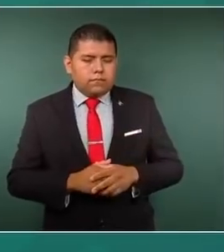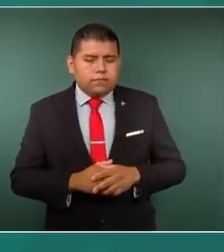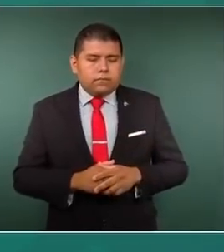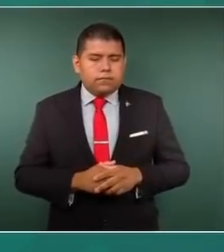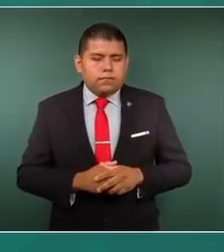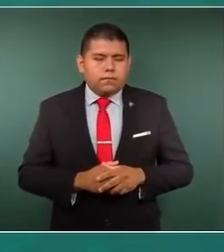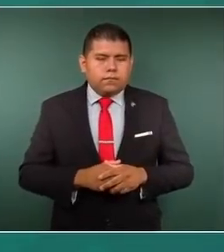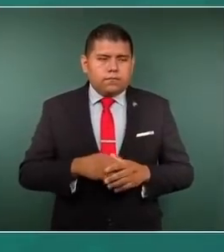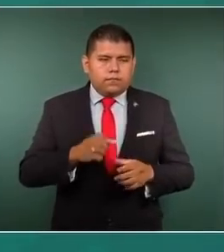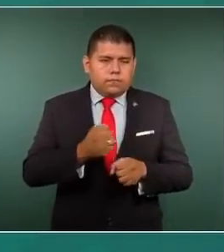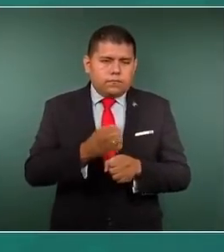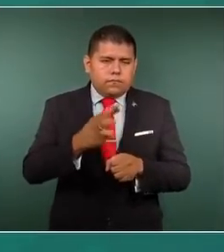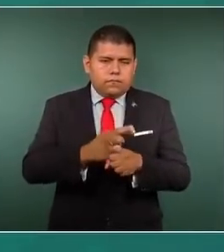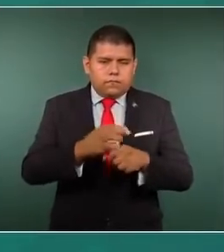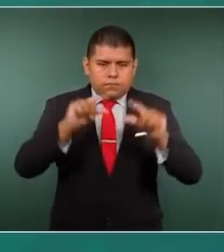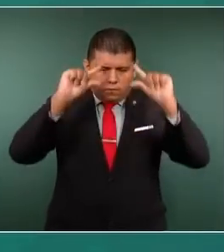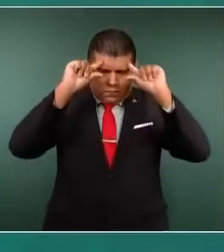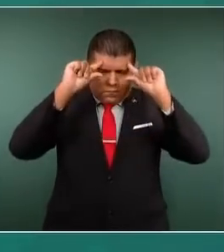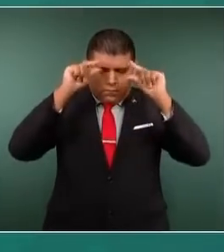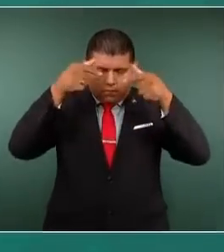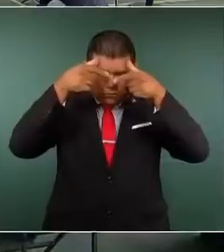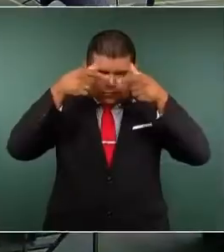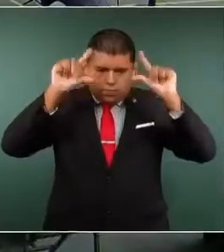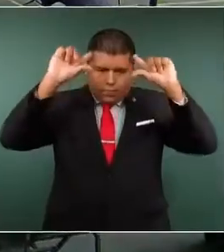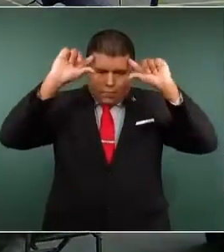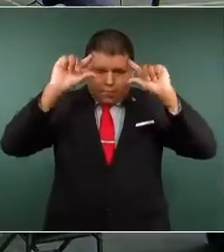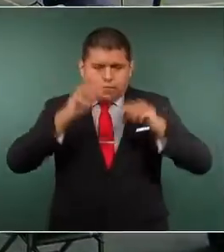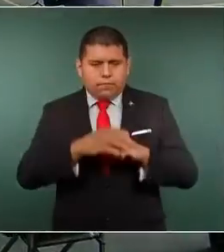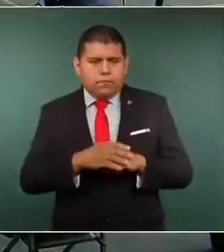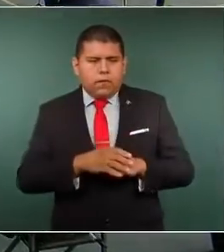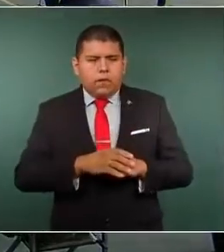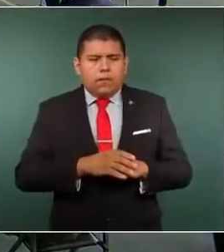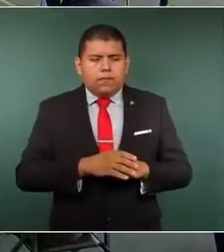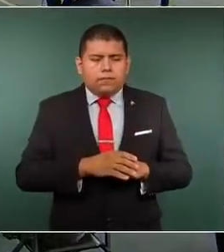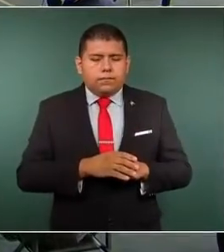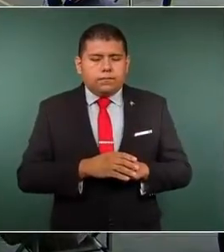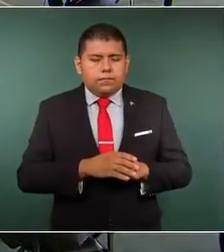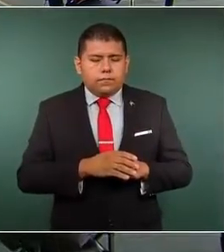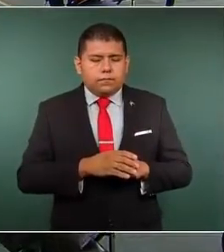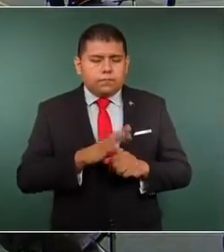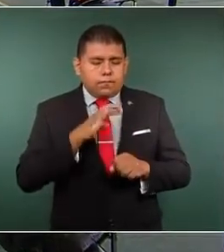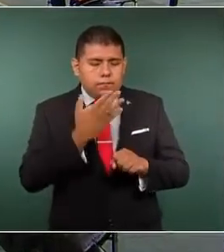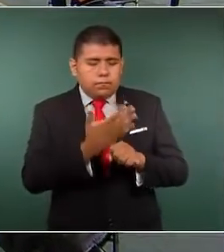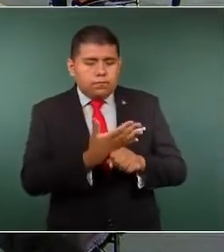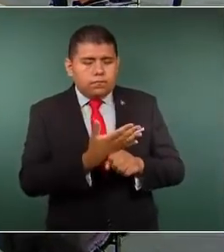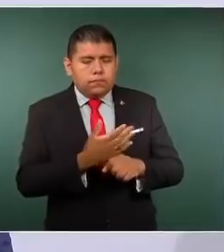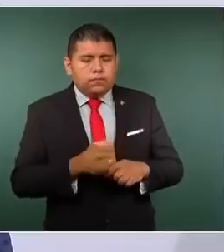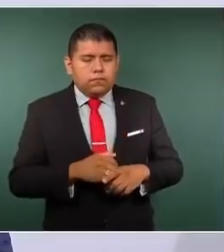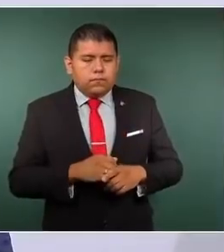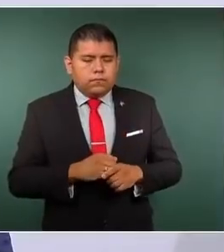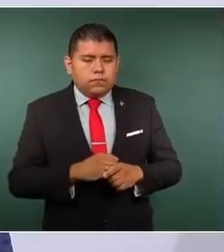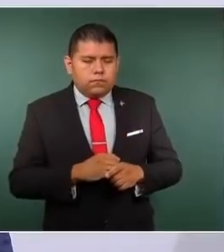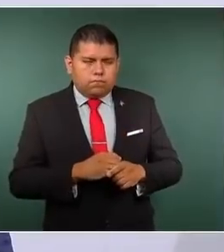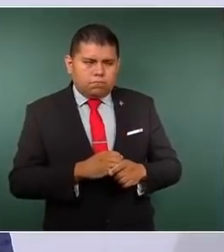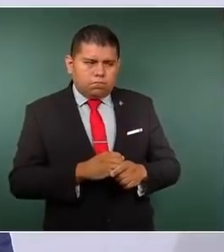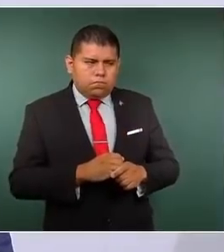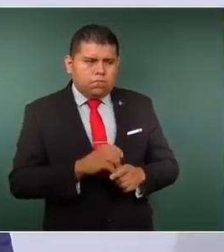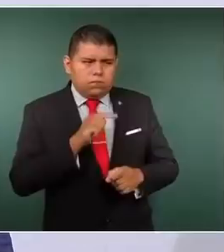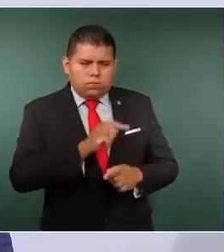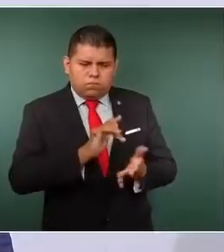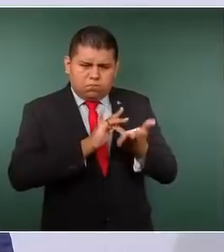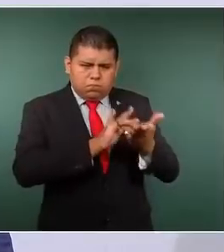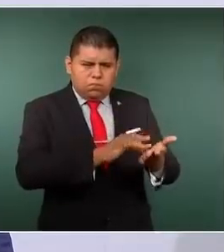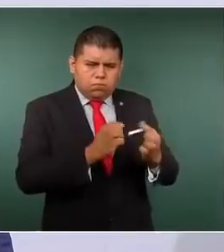la secreta de marina es como lo sabemos un pilar